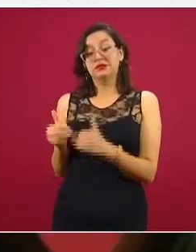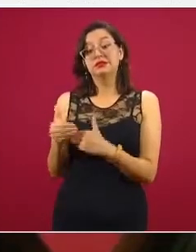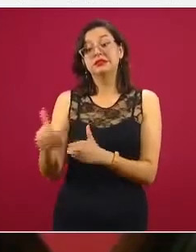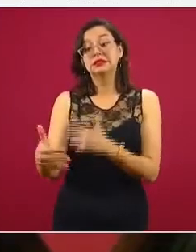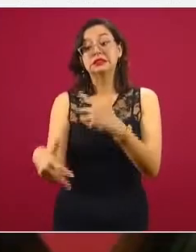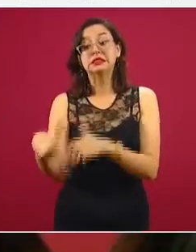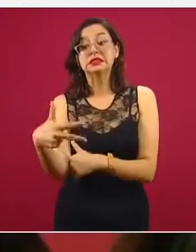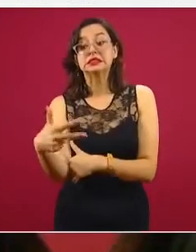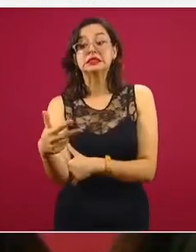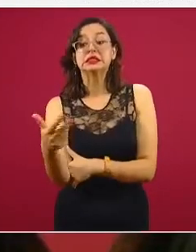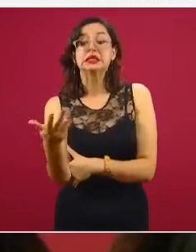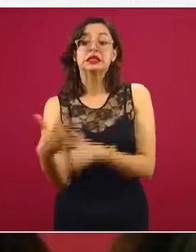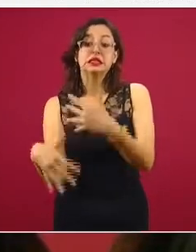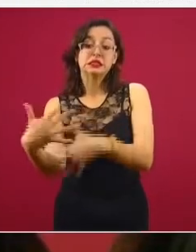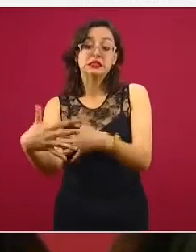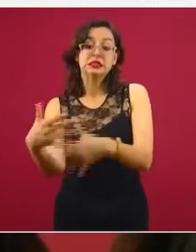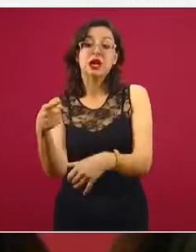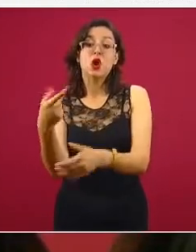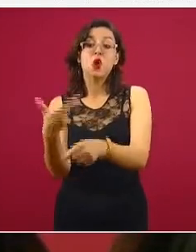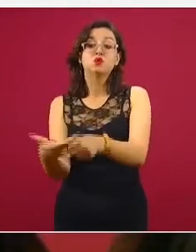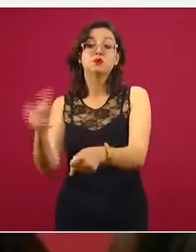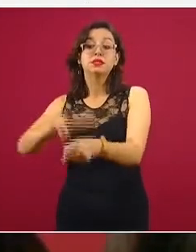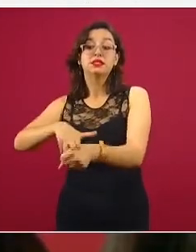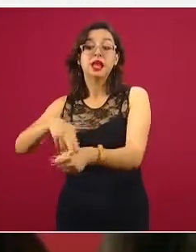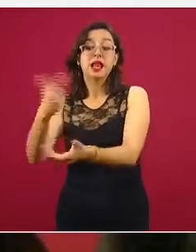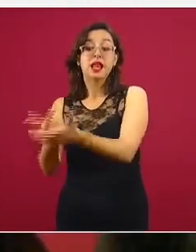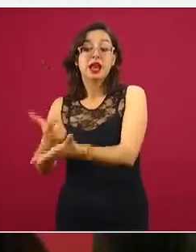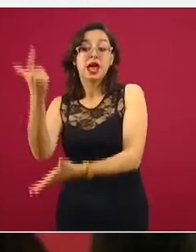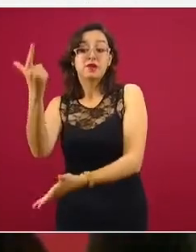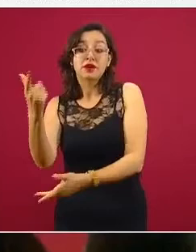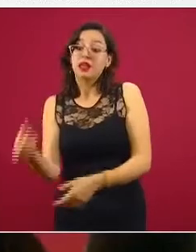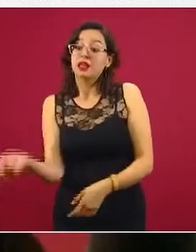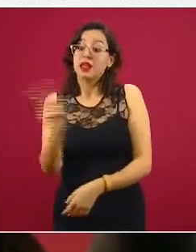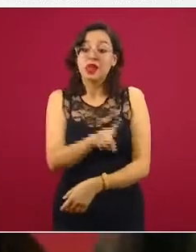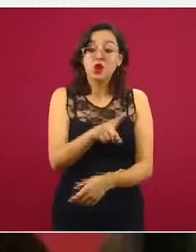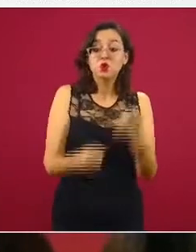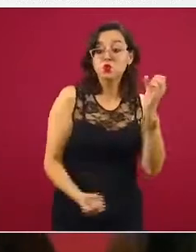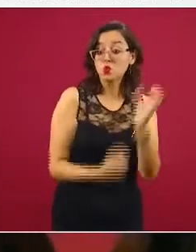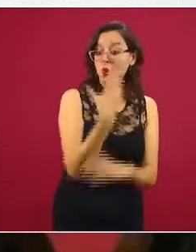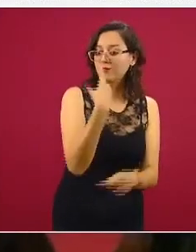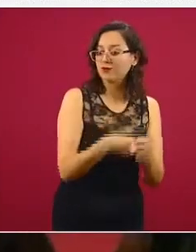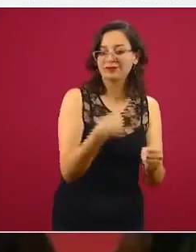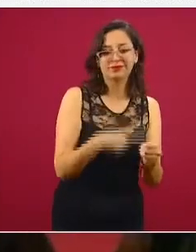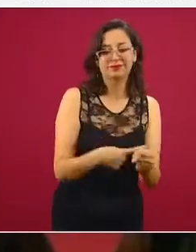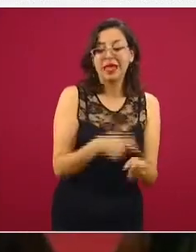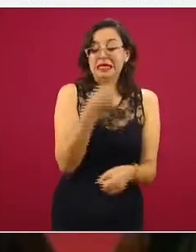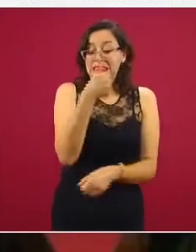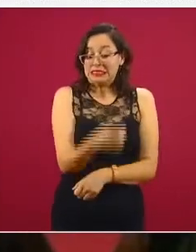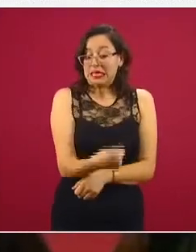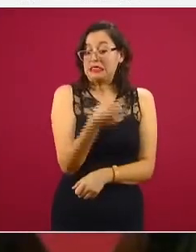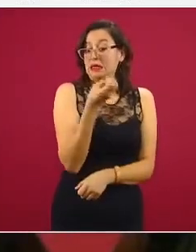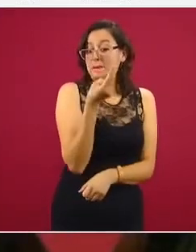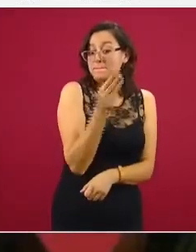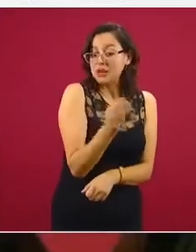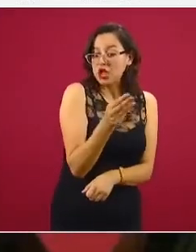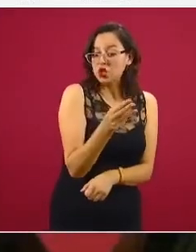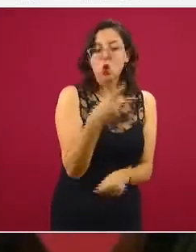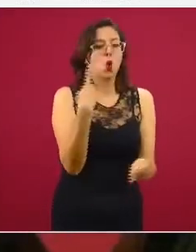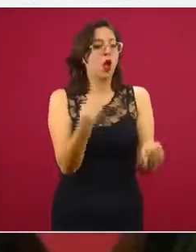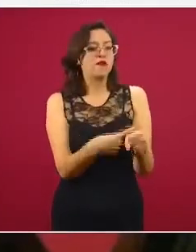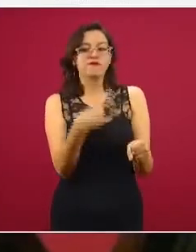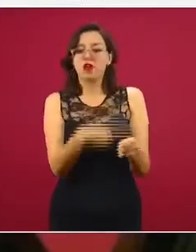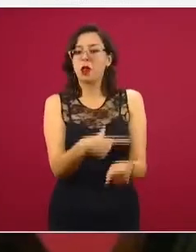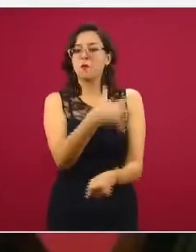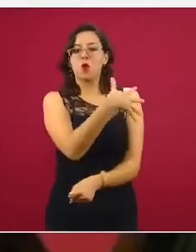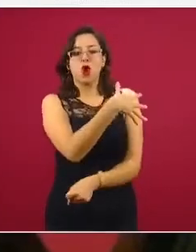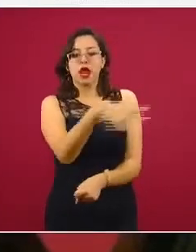es hospitalizados en terapia intensiva, no nuevos casos. La fecha 6 de mayo es el punto máximo